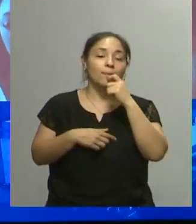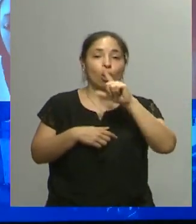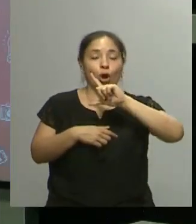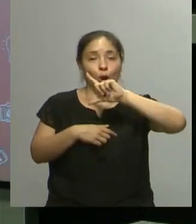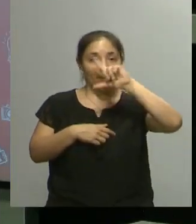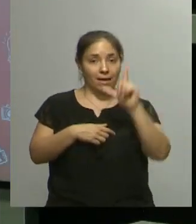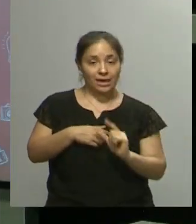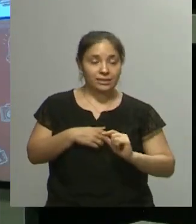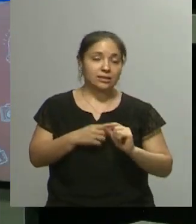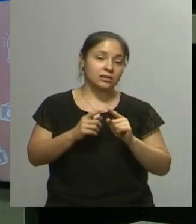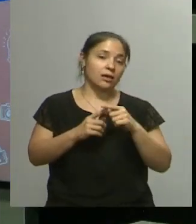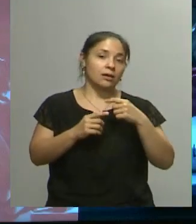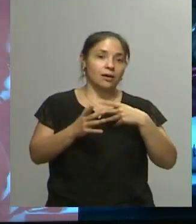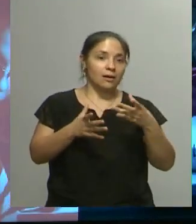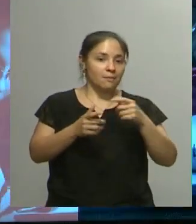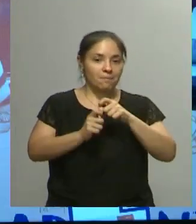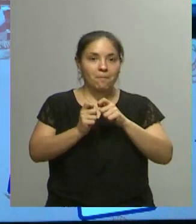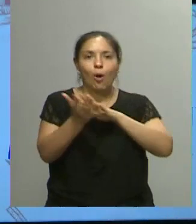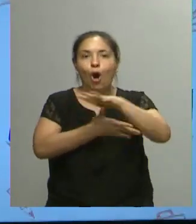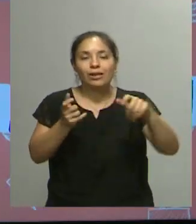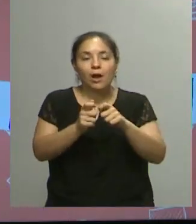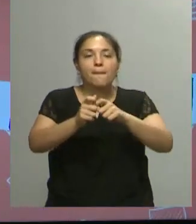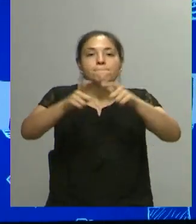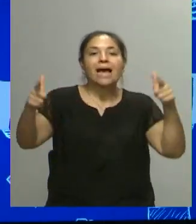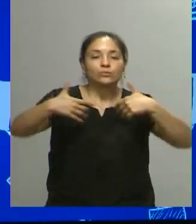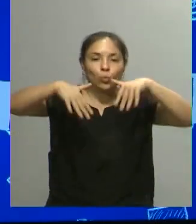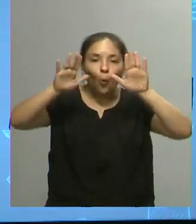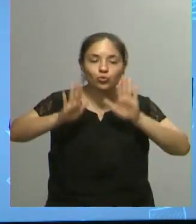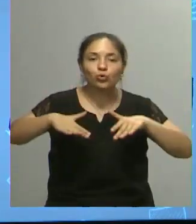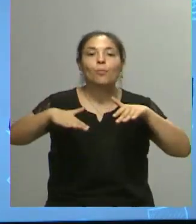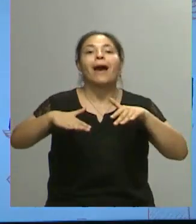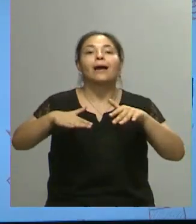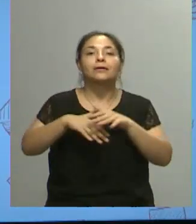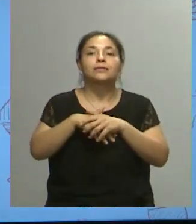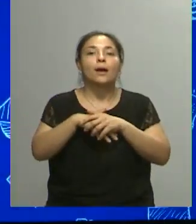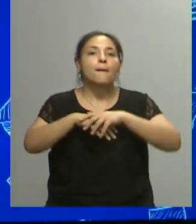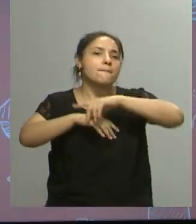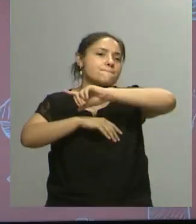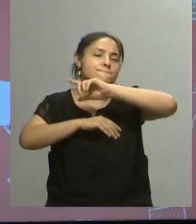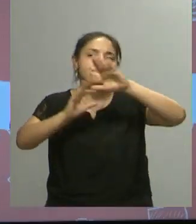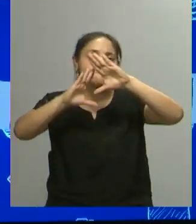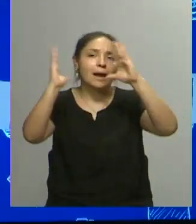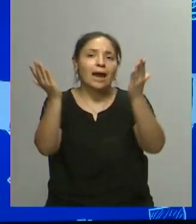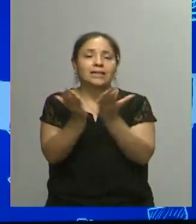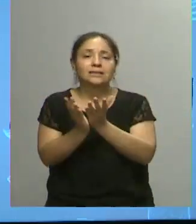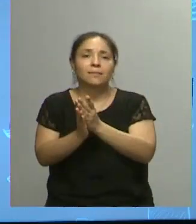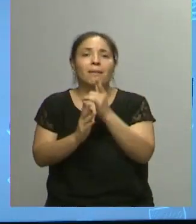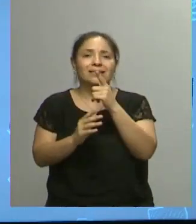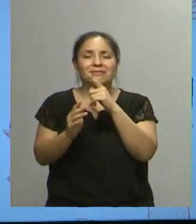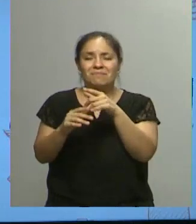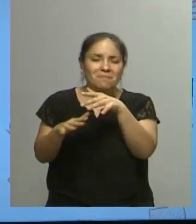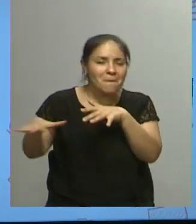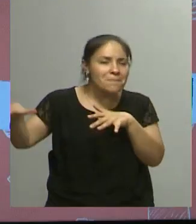habitantes musulmanes y musulmanas, y los países, digamos, todo un mundo que nos resulta desconocido,